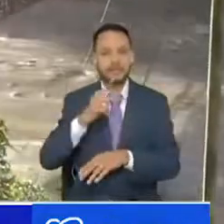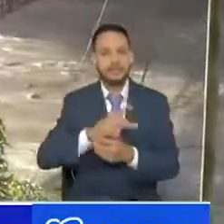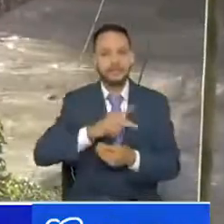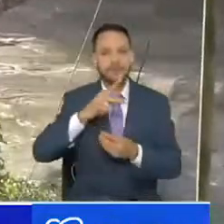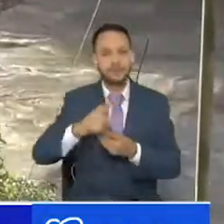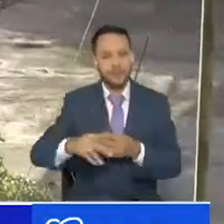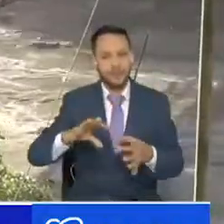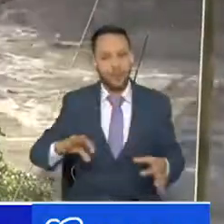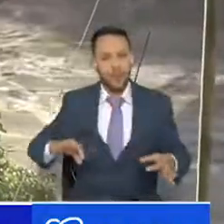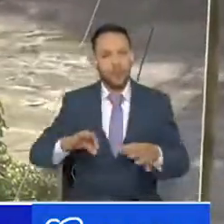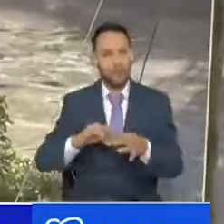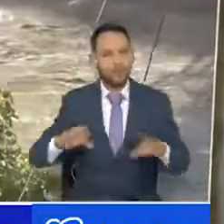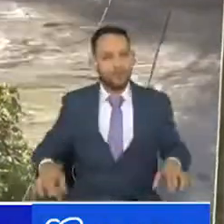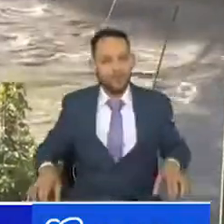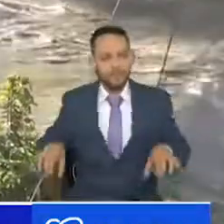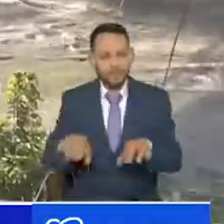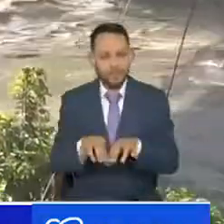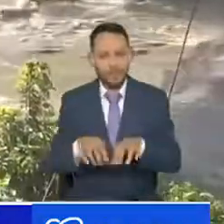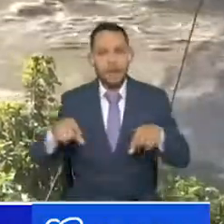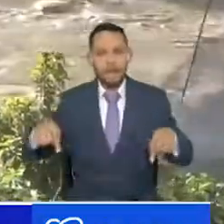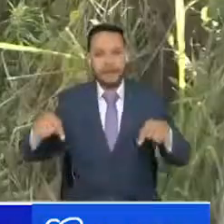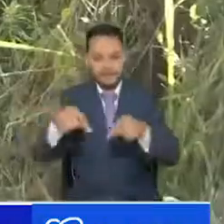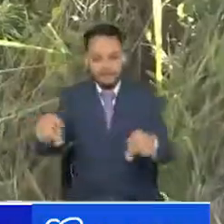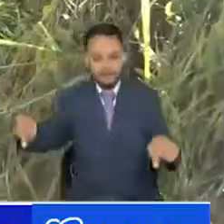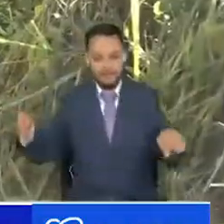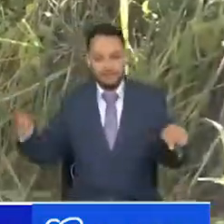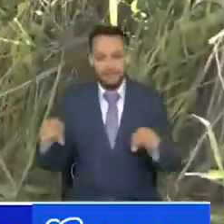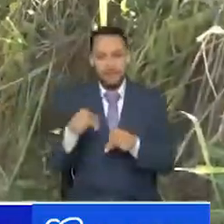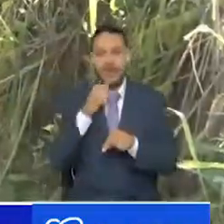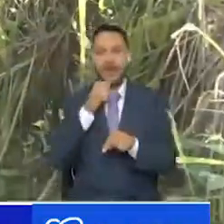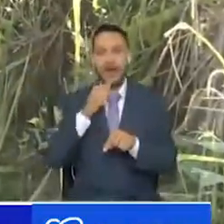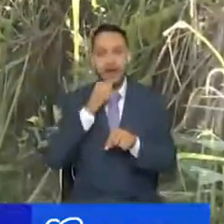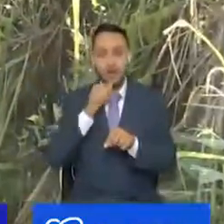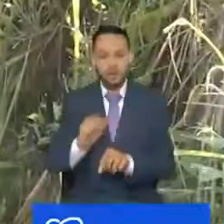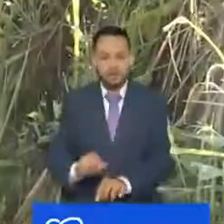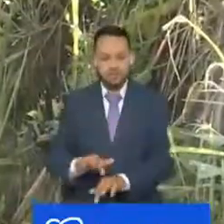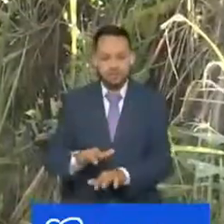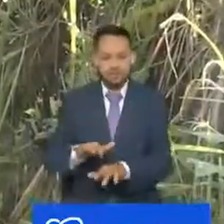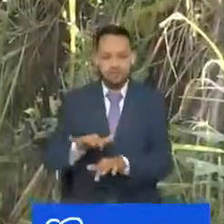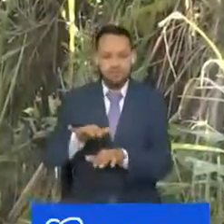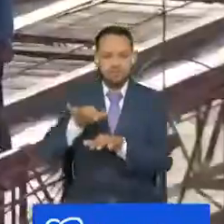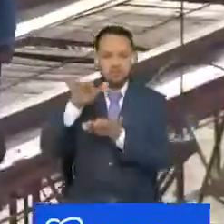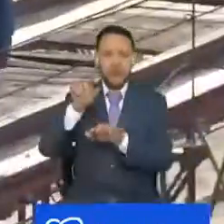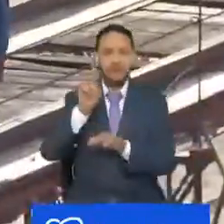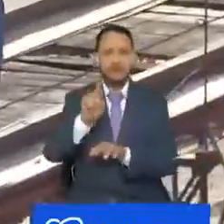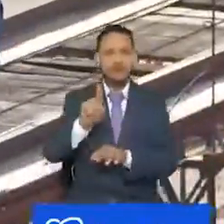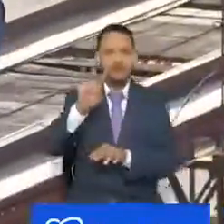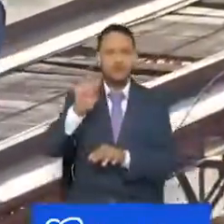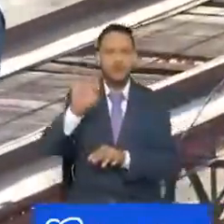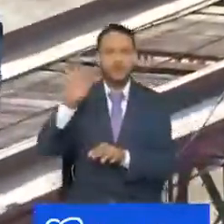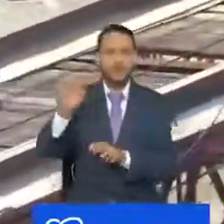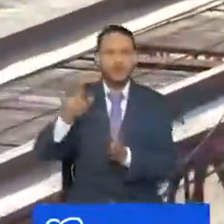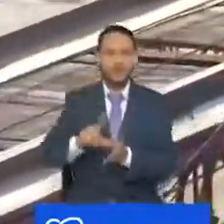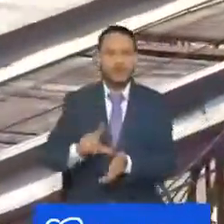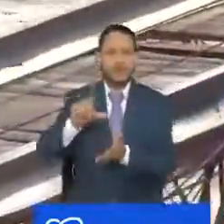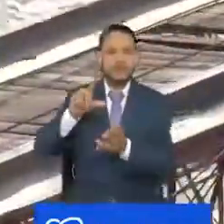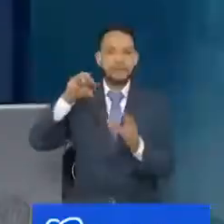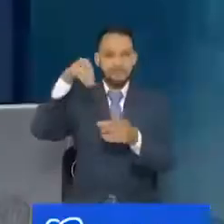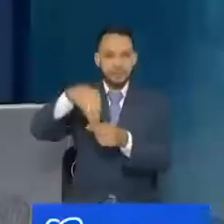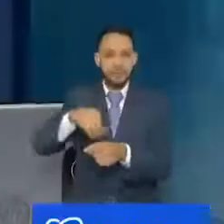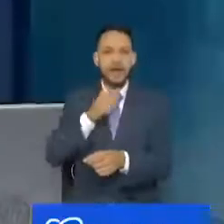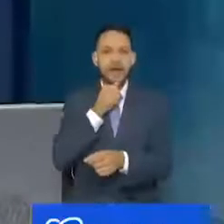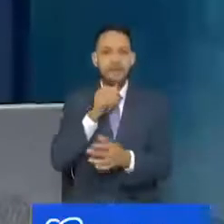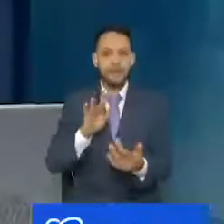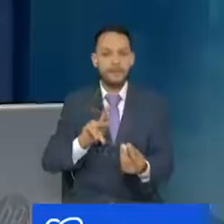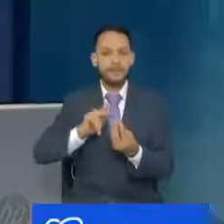así como un tanque de almacenamiento con capacidad para 198 mil litros para dar cobertura a las del kilómetro 41